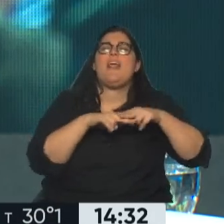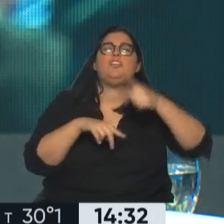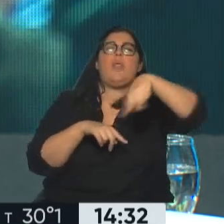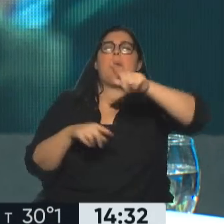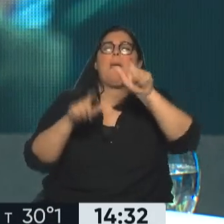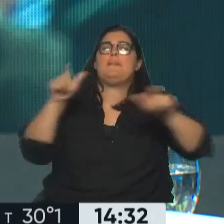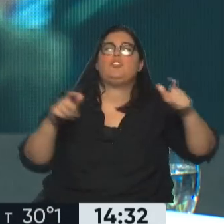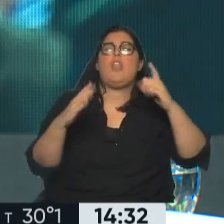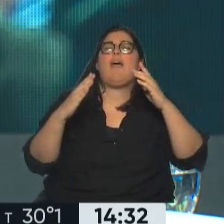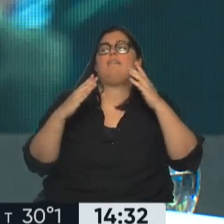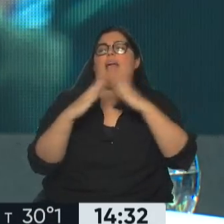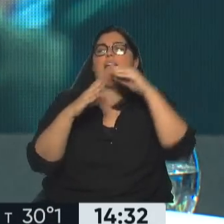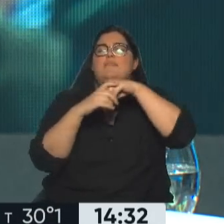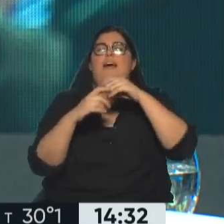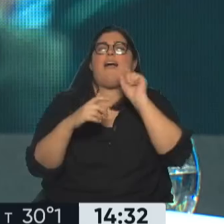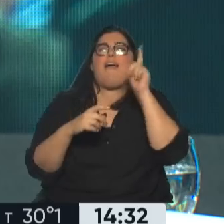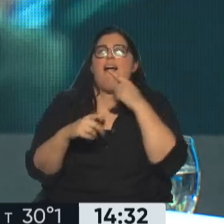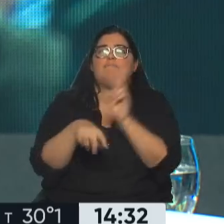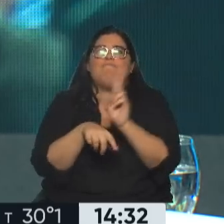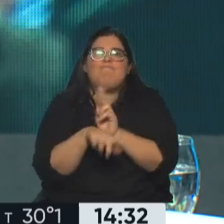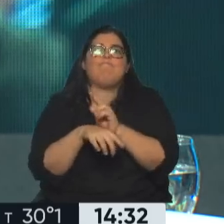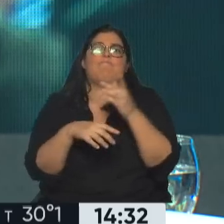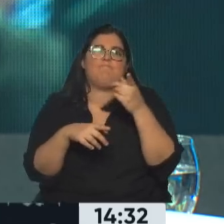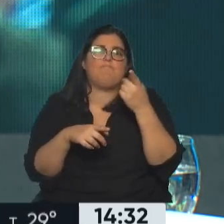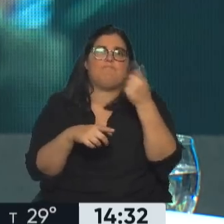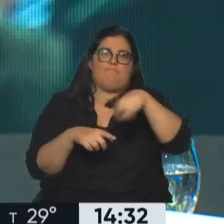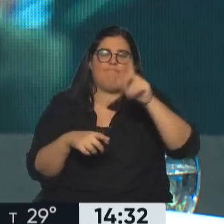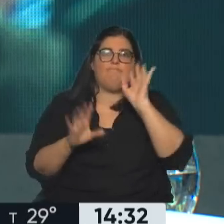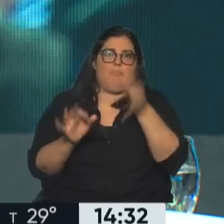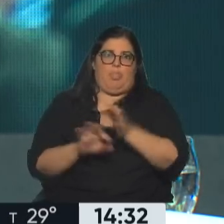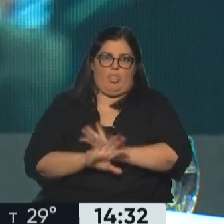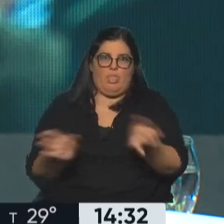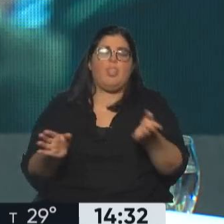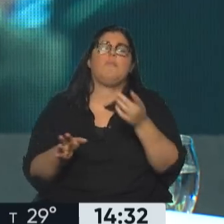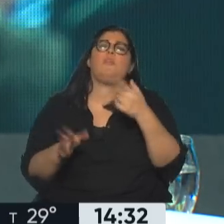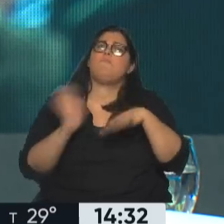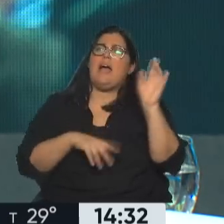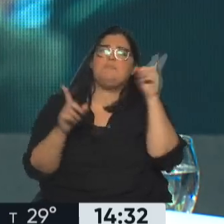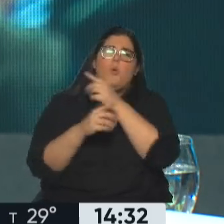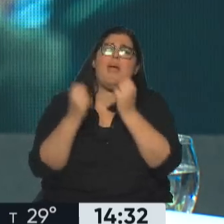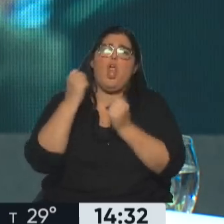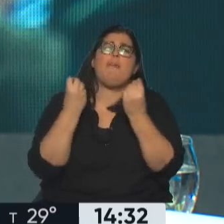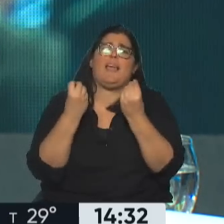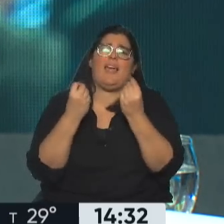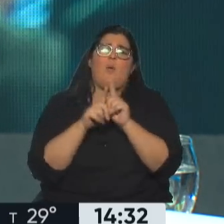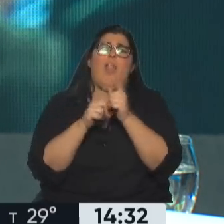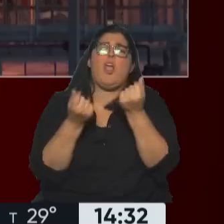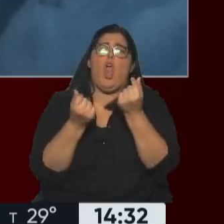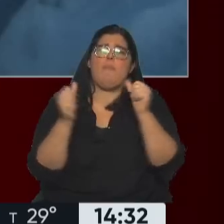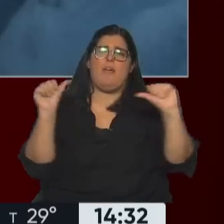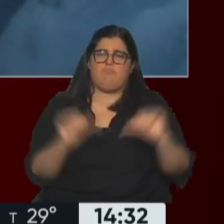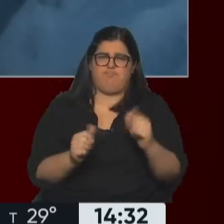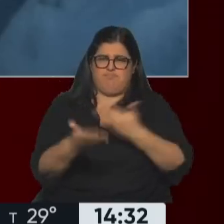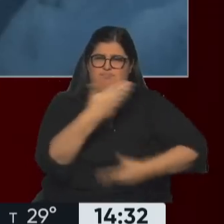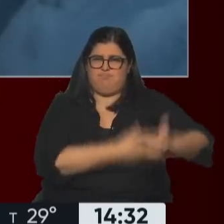gas se hacen sentir. Pero bueno, lo que preocupa en relación a la economía es el tema de la recesión. Una futura recesión en la cual